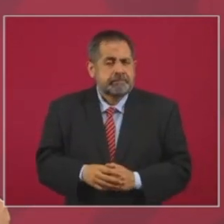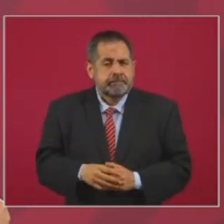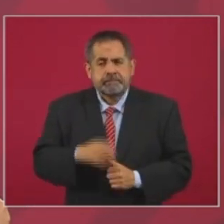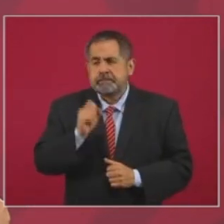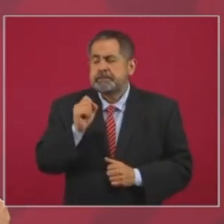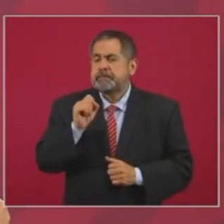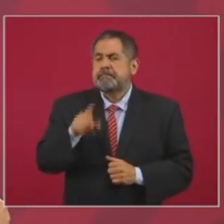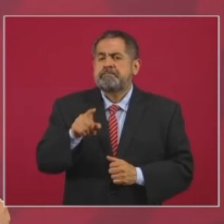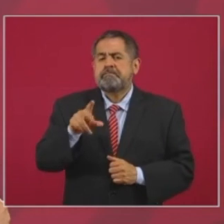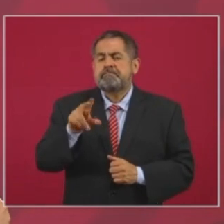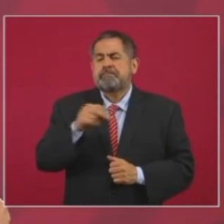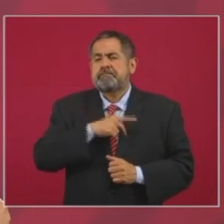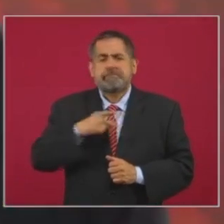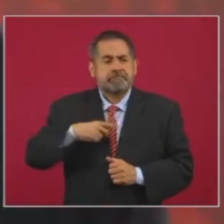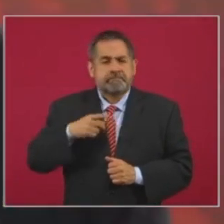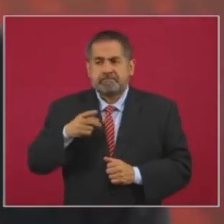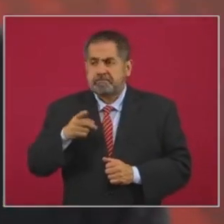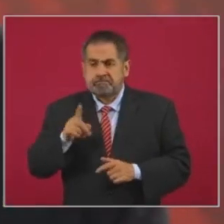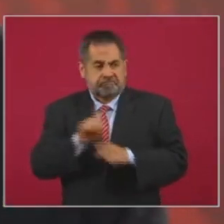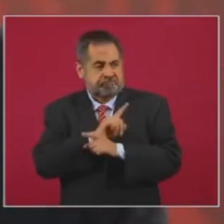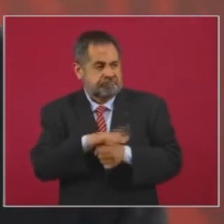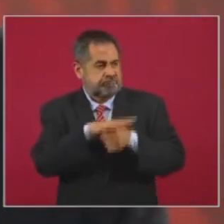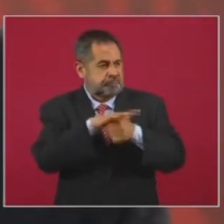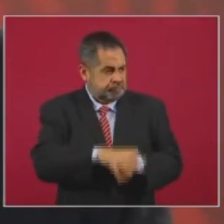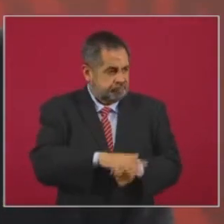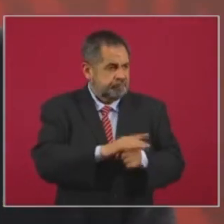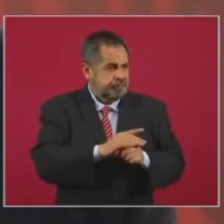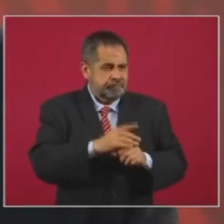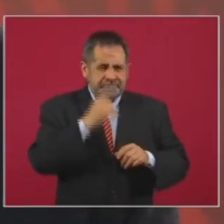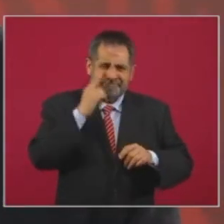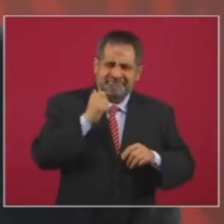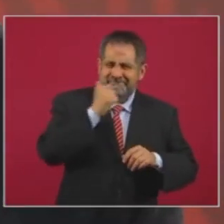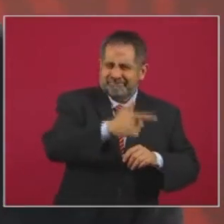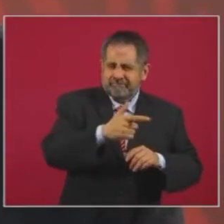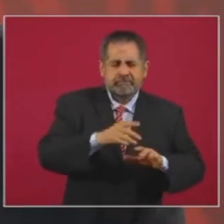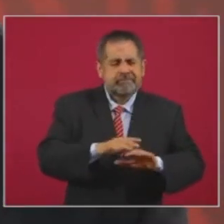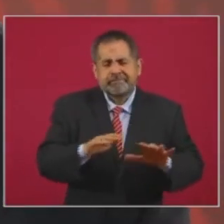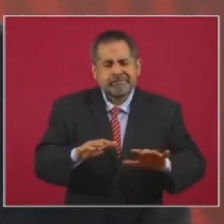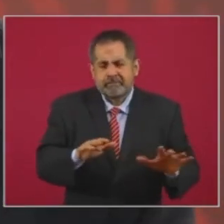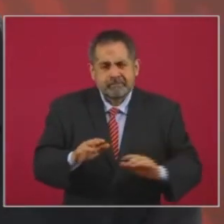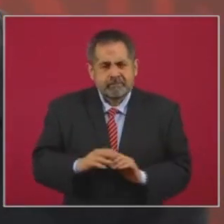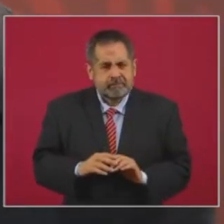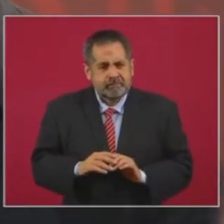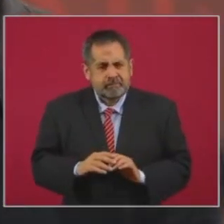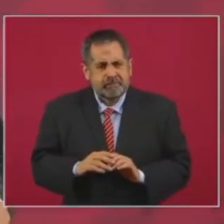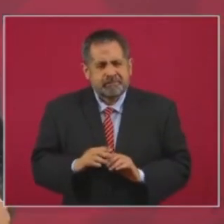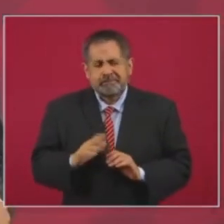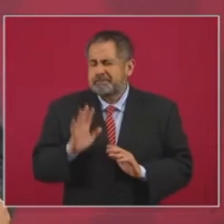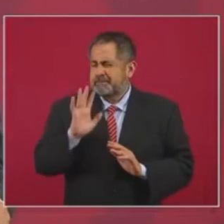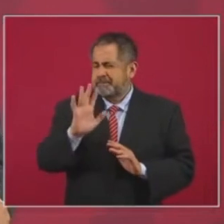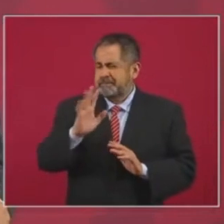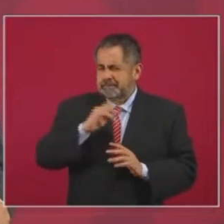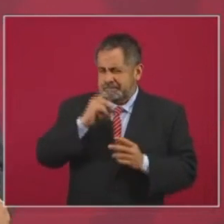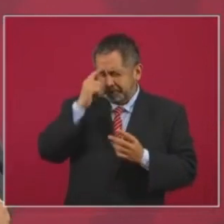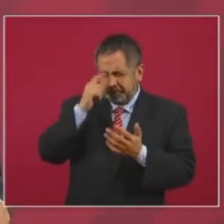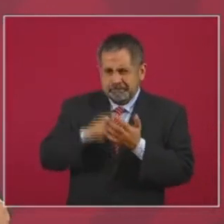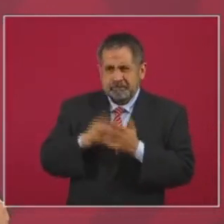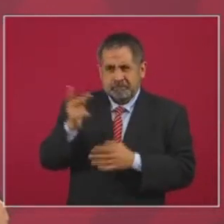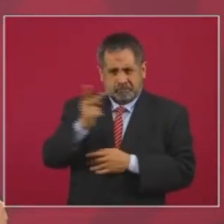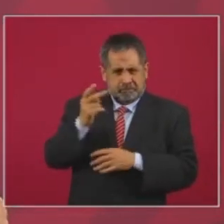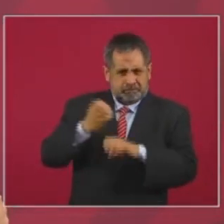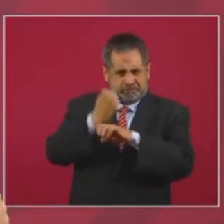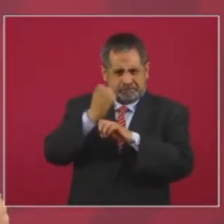que no haya represalias, que no haya agresiones. Creo que en estos dos